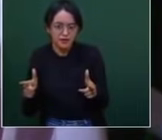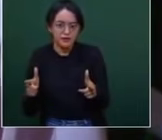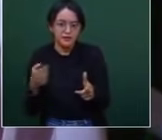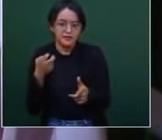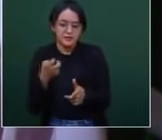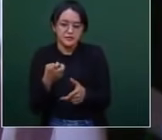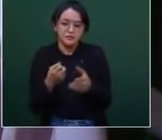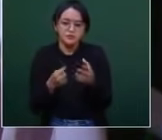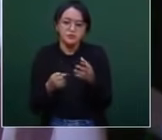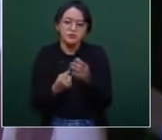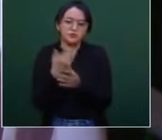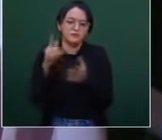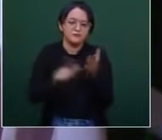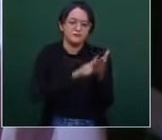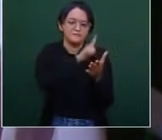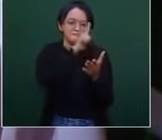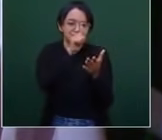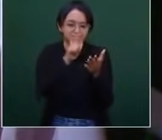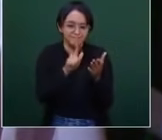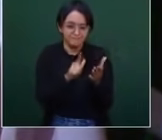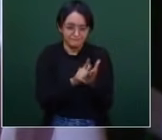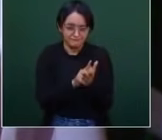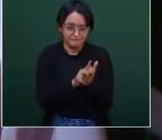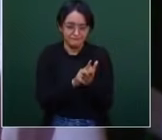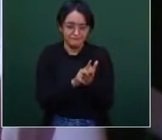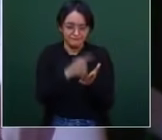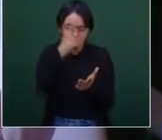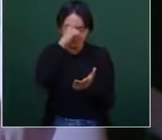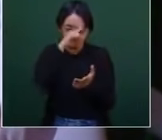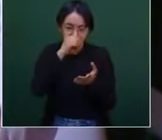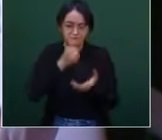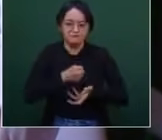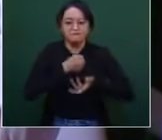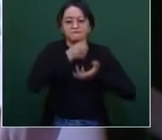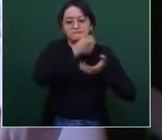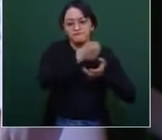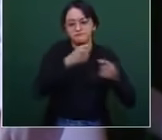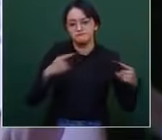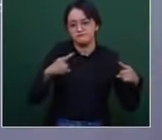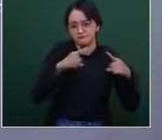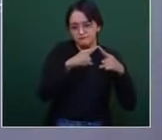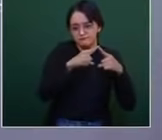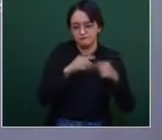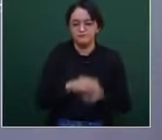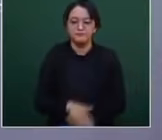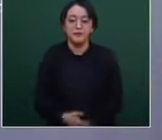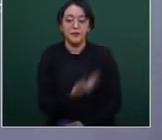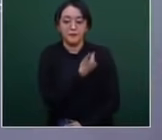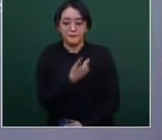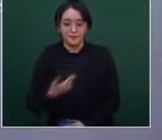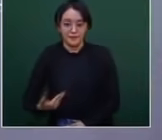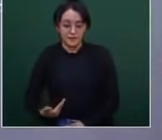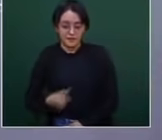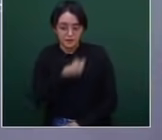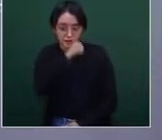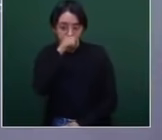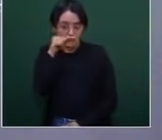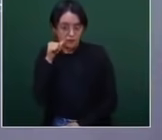de los bienes del clero. El presidente Juárez, que fue el